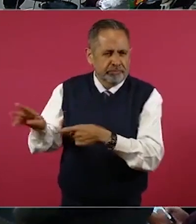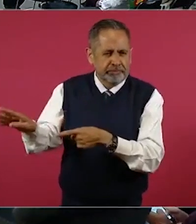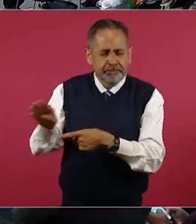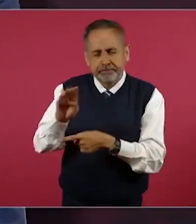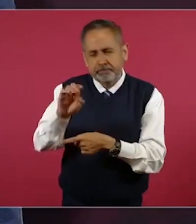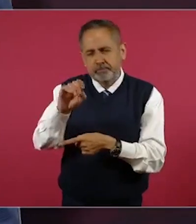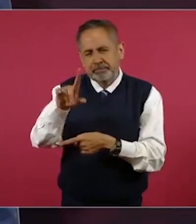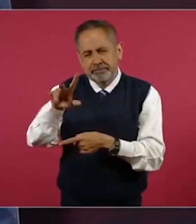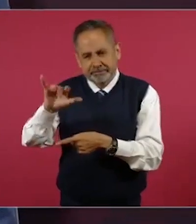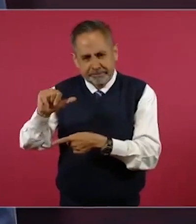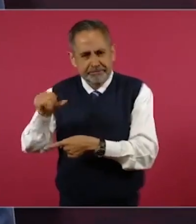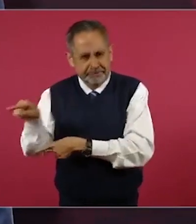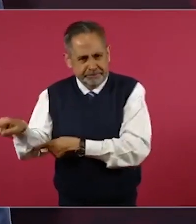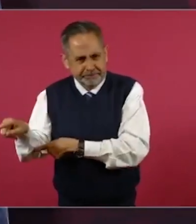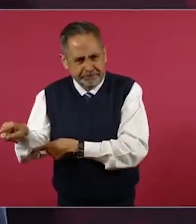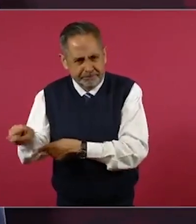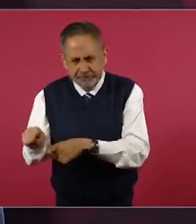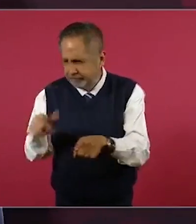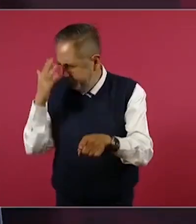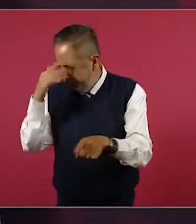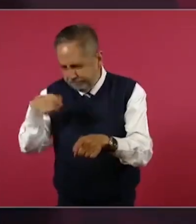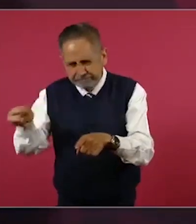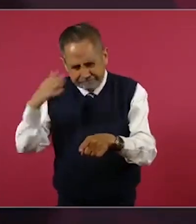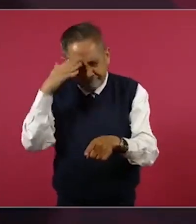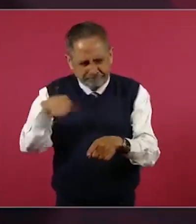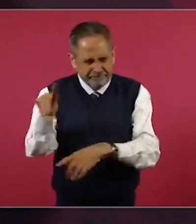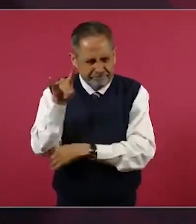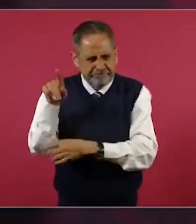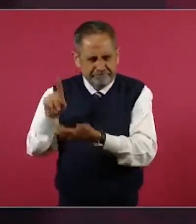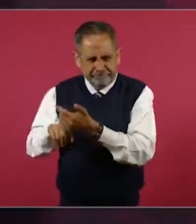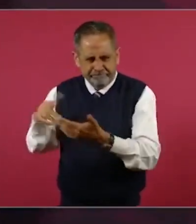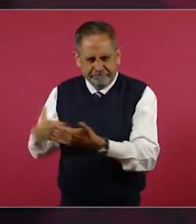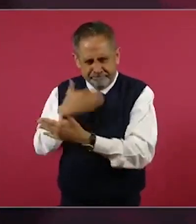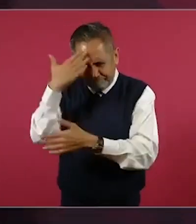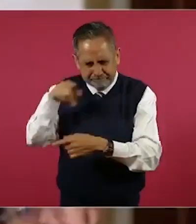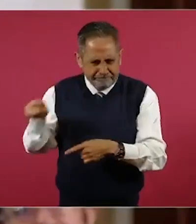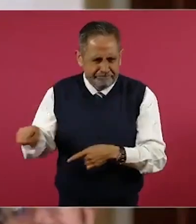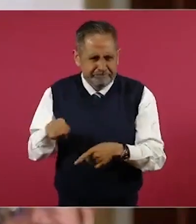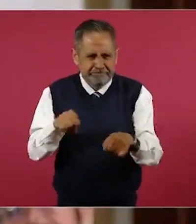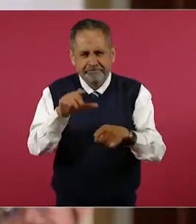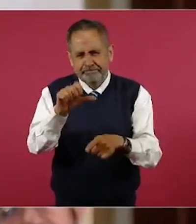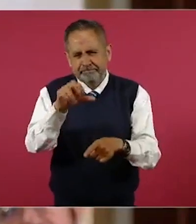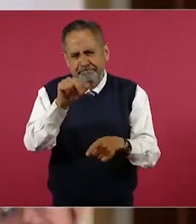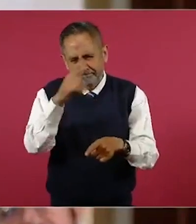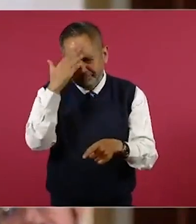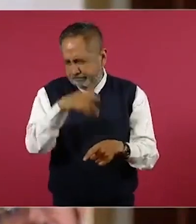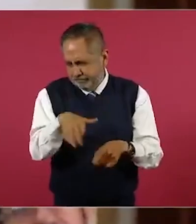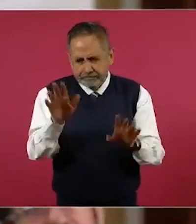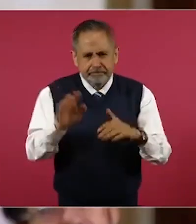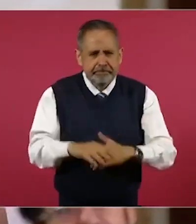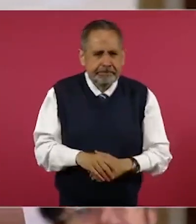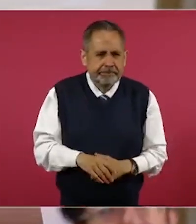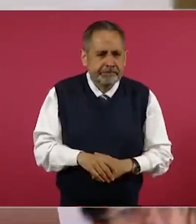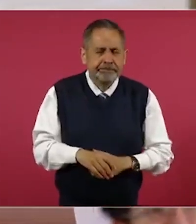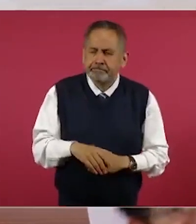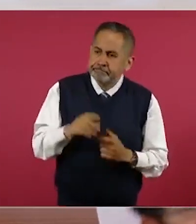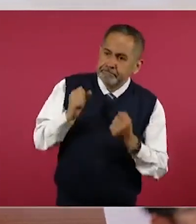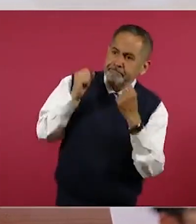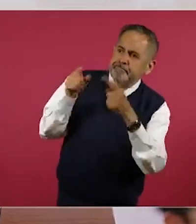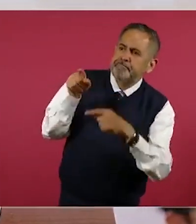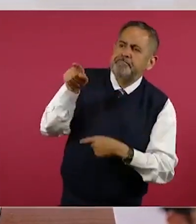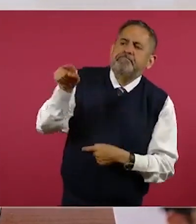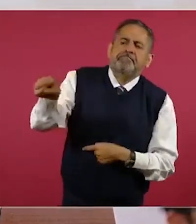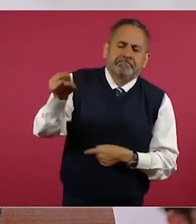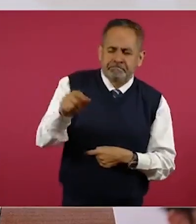bolivariano lenita lo sabe muy bien Carlos este admiraba